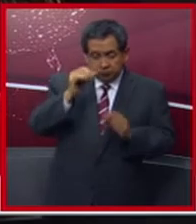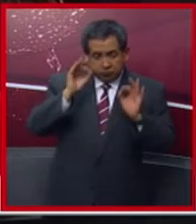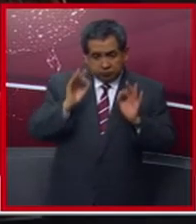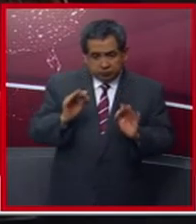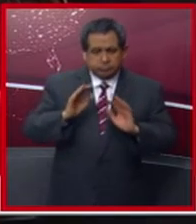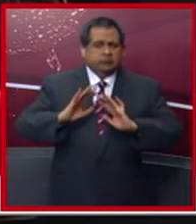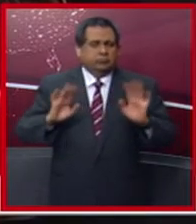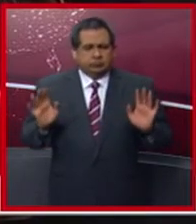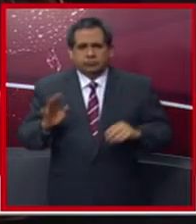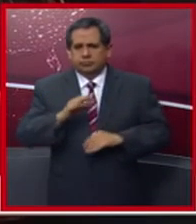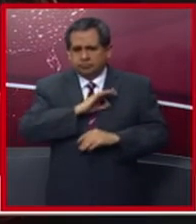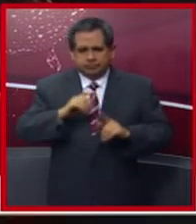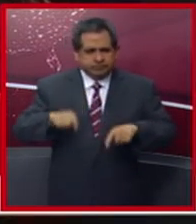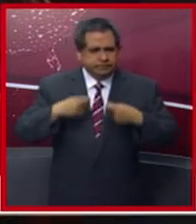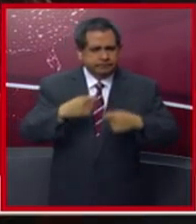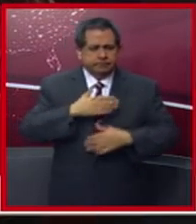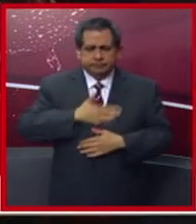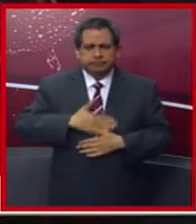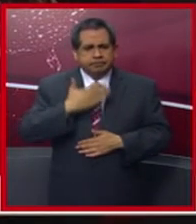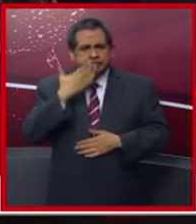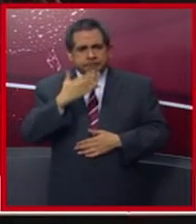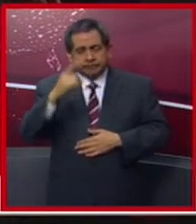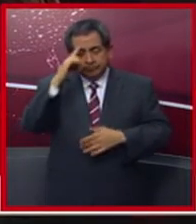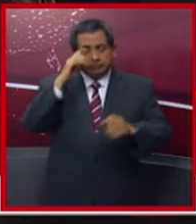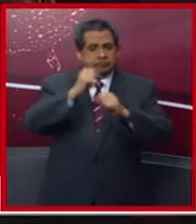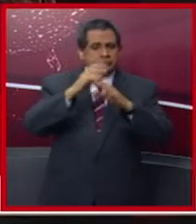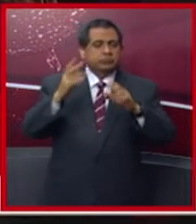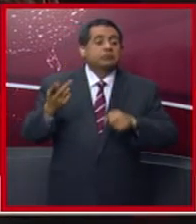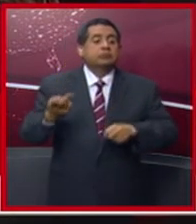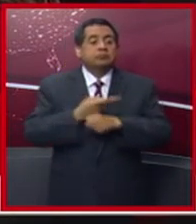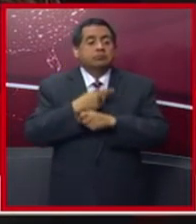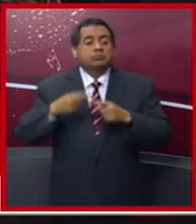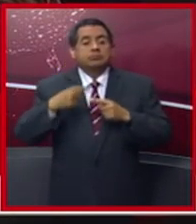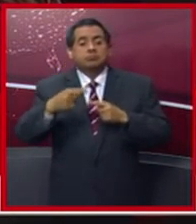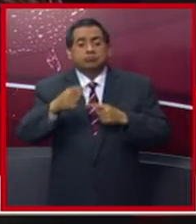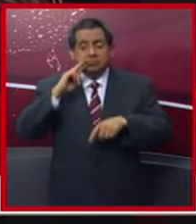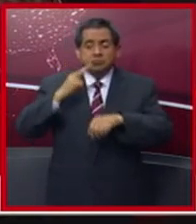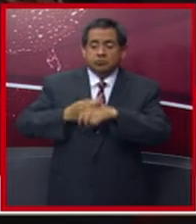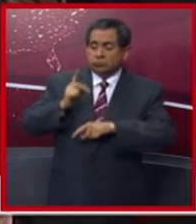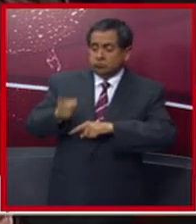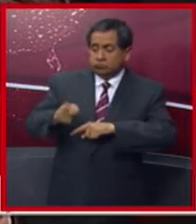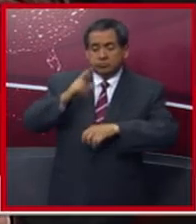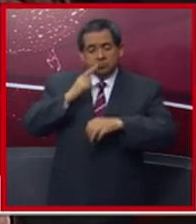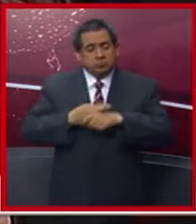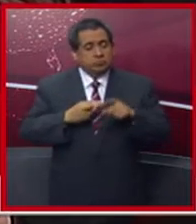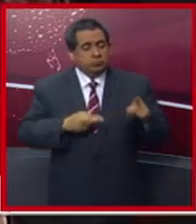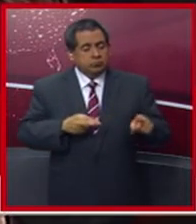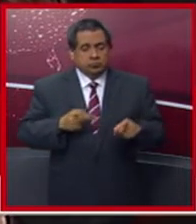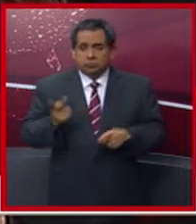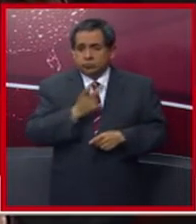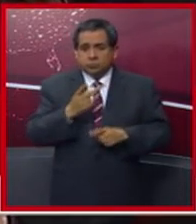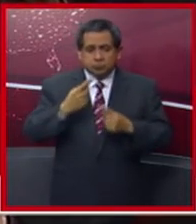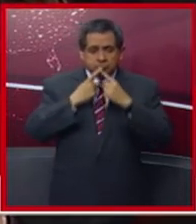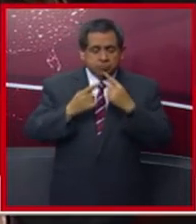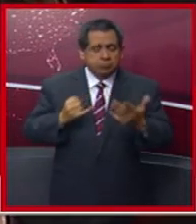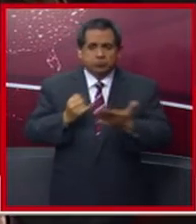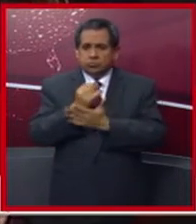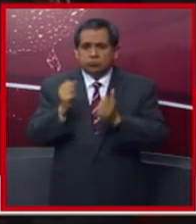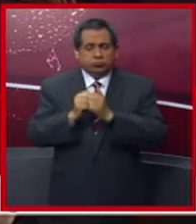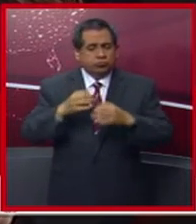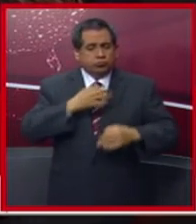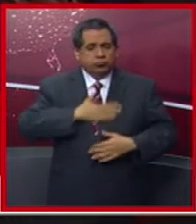sentido tengan una plena visión de la situación jurídica que les atañe y que puedan tener una resolución inmediata a través de la impartición